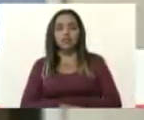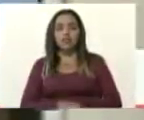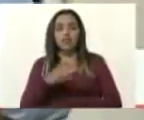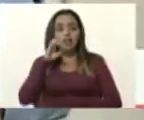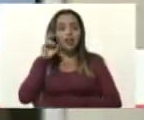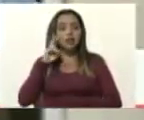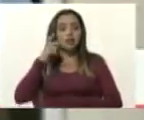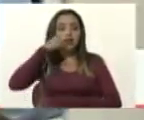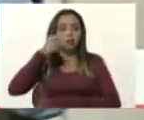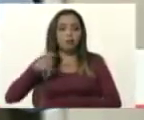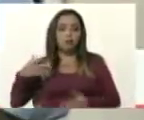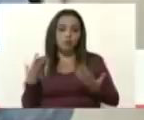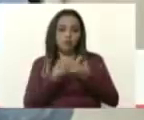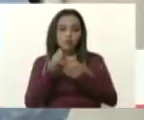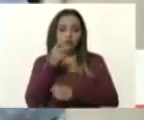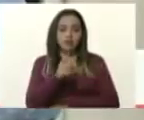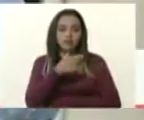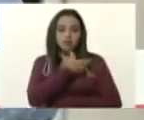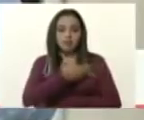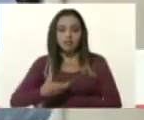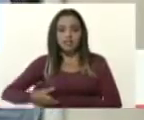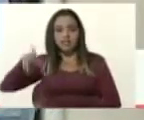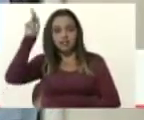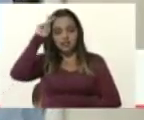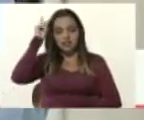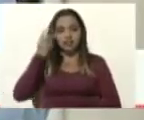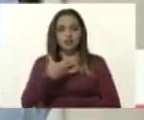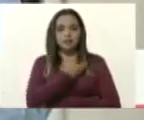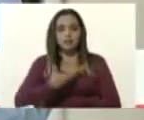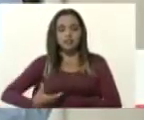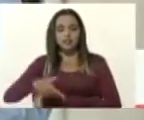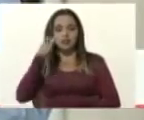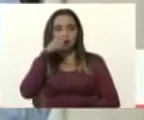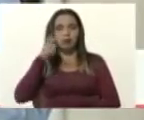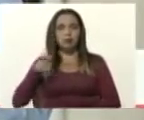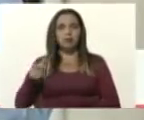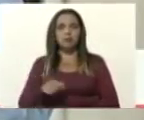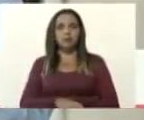mundo están contigo presidente indio presidente pueblo